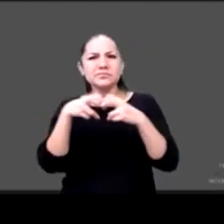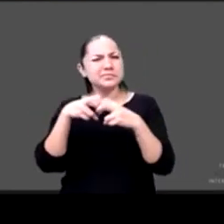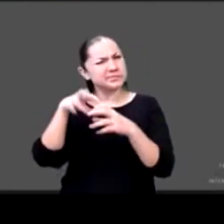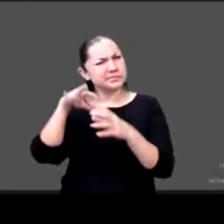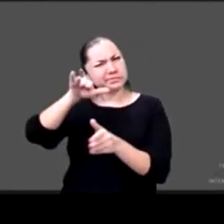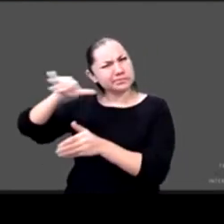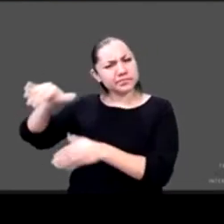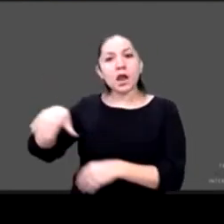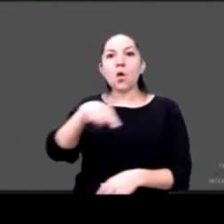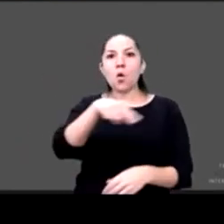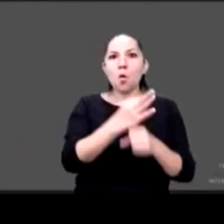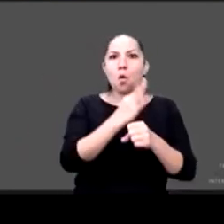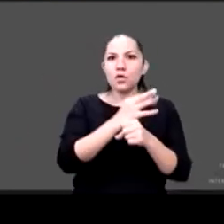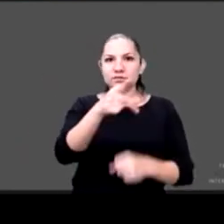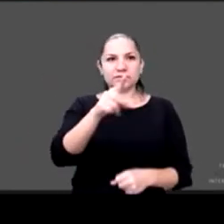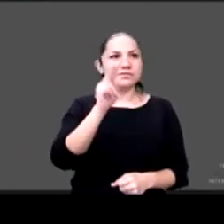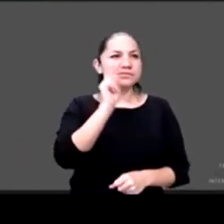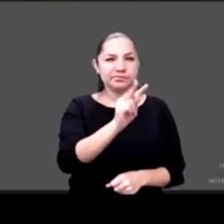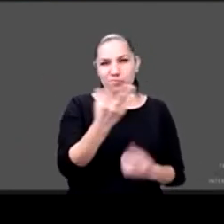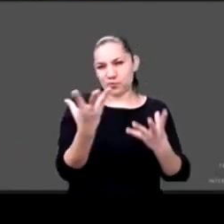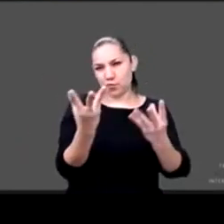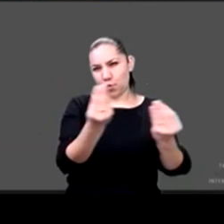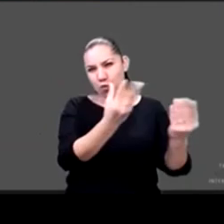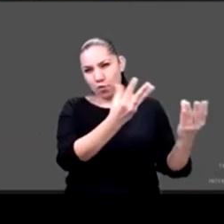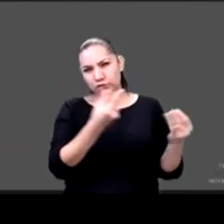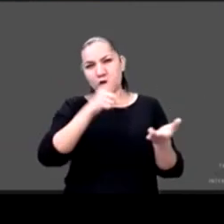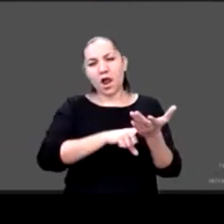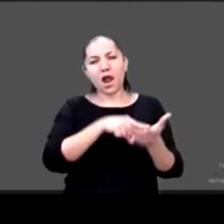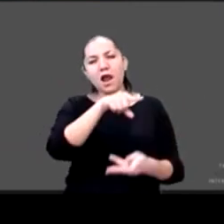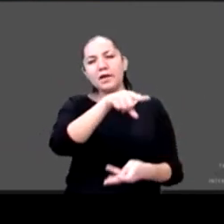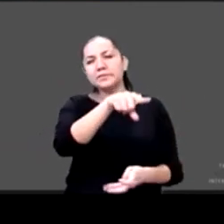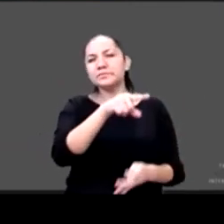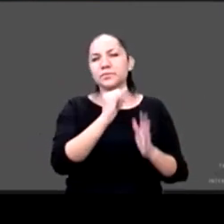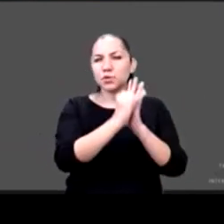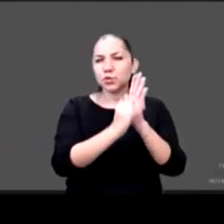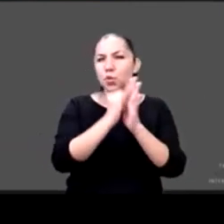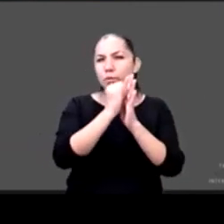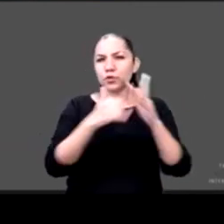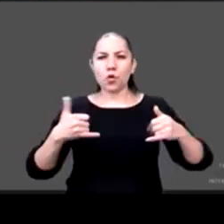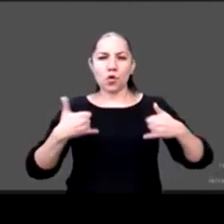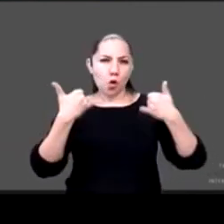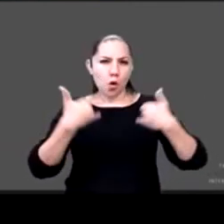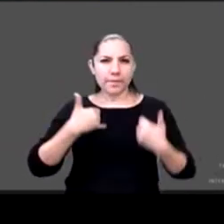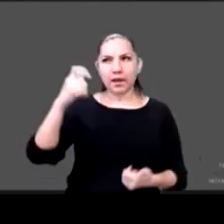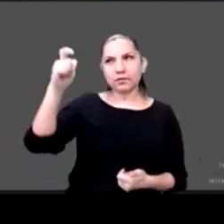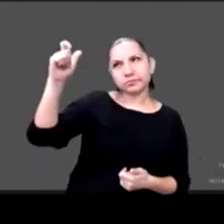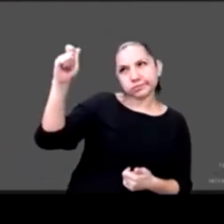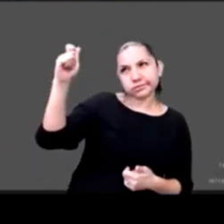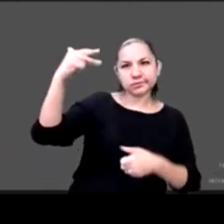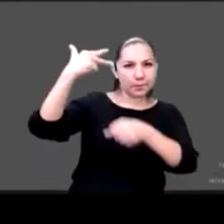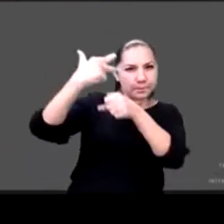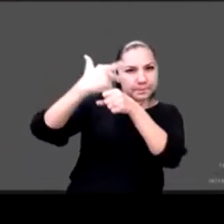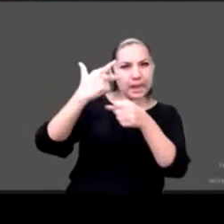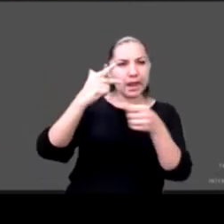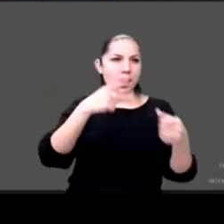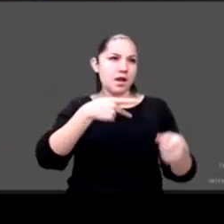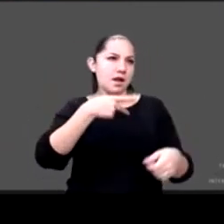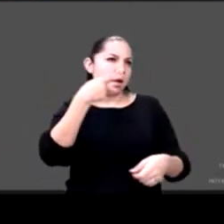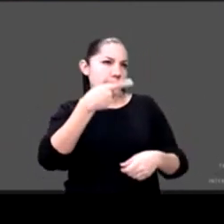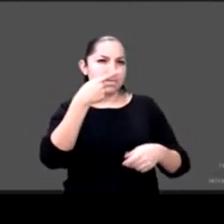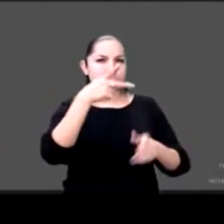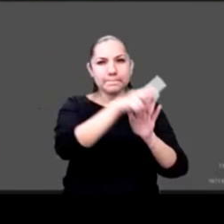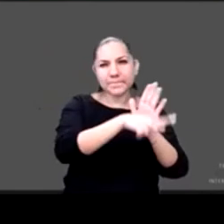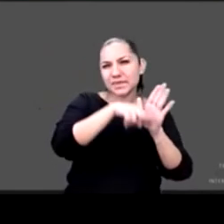están amargados o echando puras porquerías, que no es nada bueno, así como no es bueno meterse todo el tiempo papitas